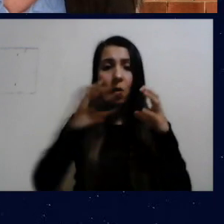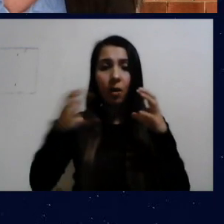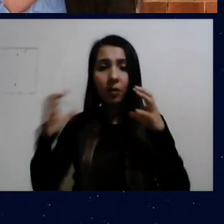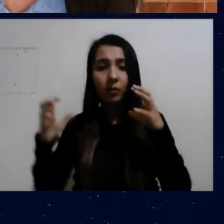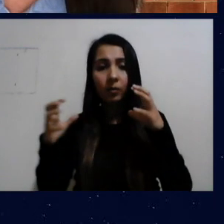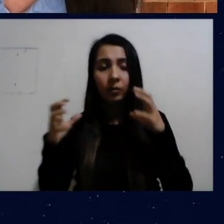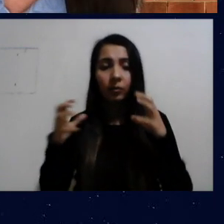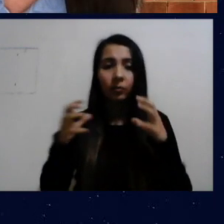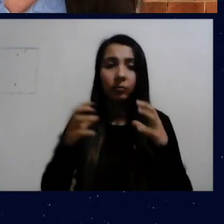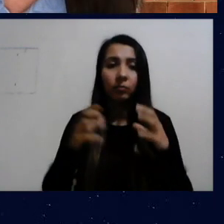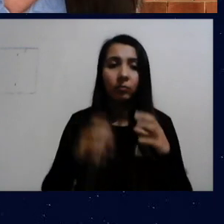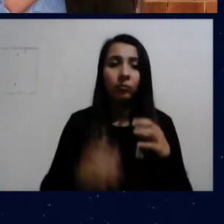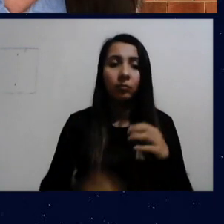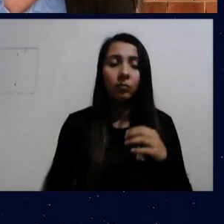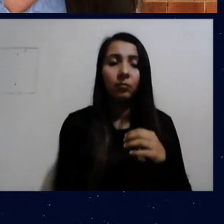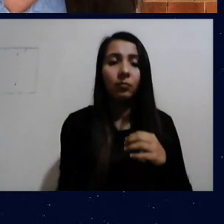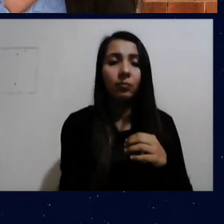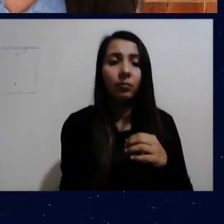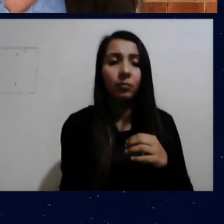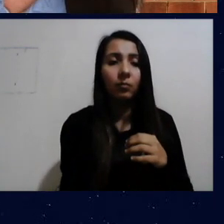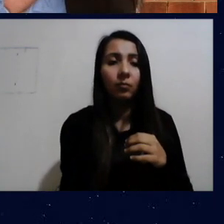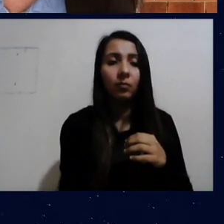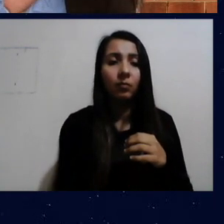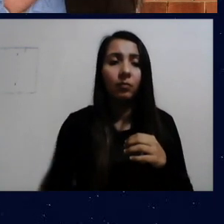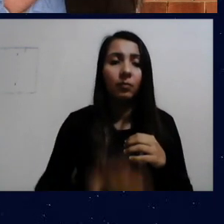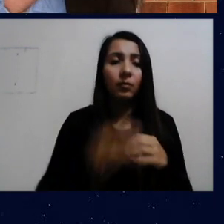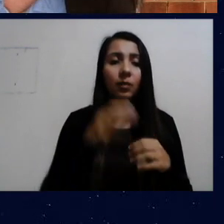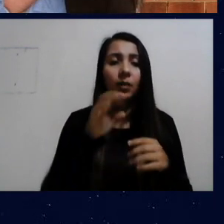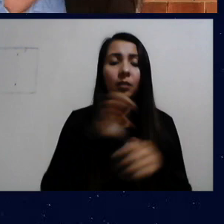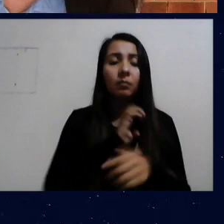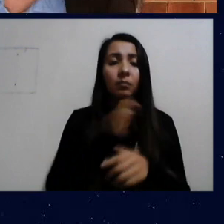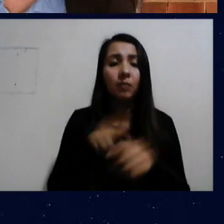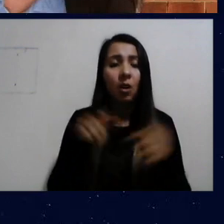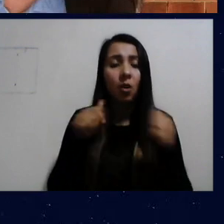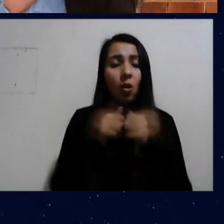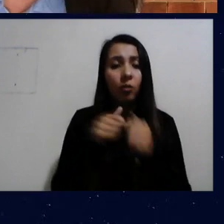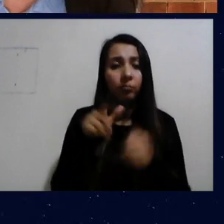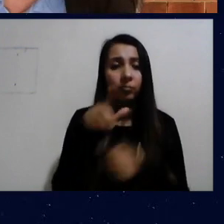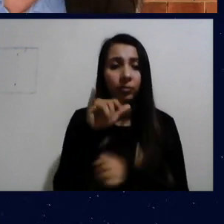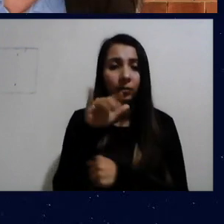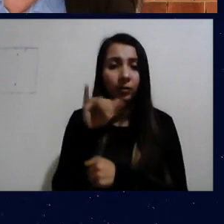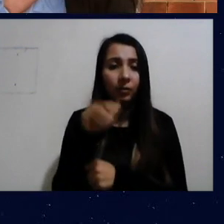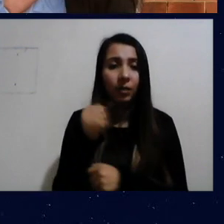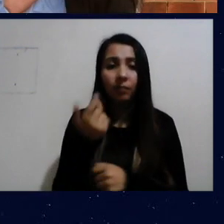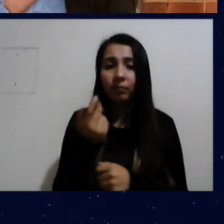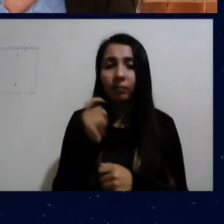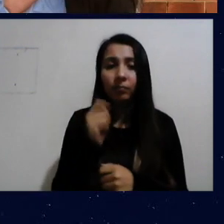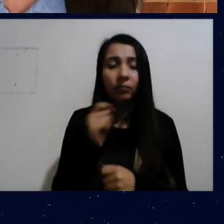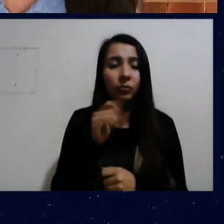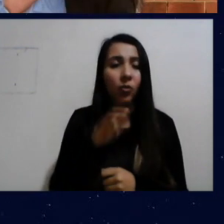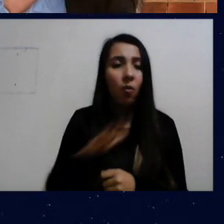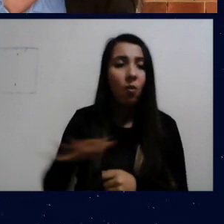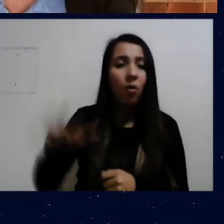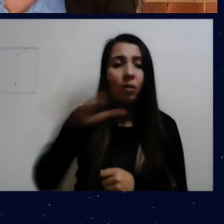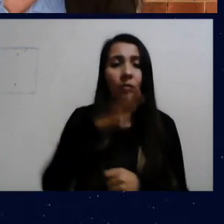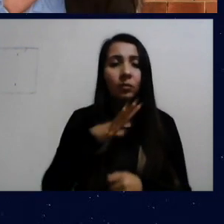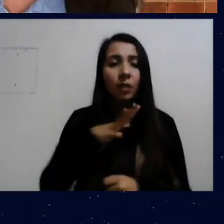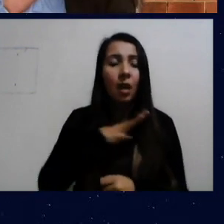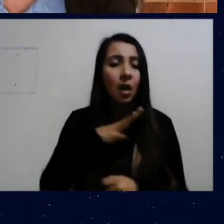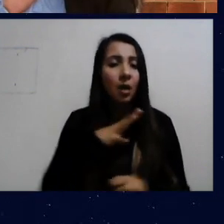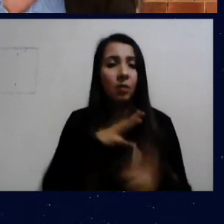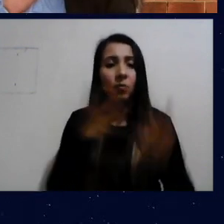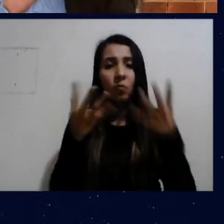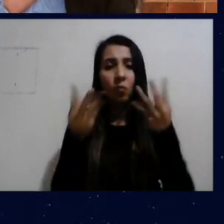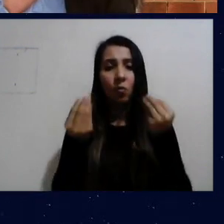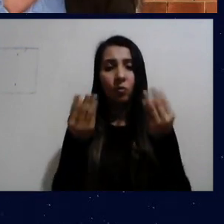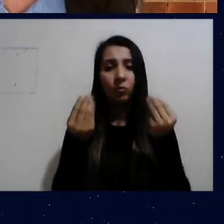las fuentes tienen muchas líneas, es muy difícil separar unas de otras. Con lo cual no